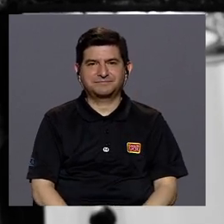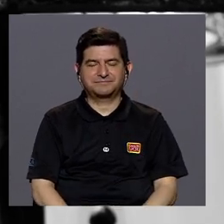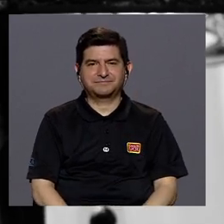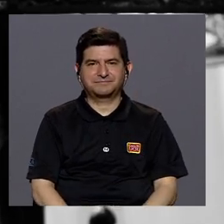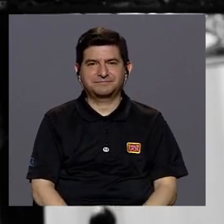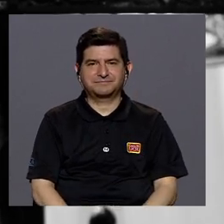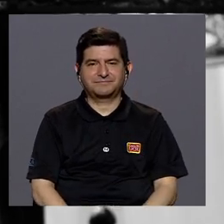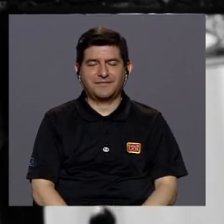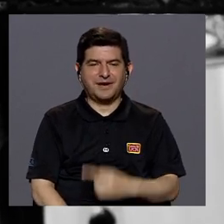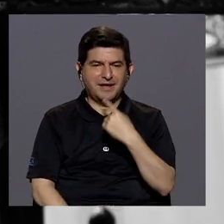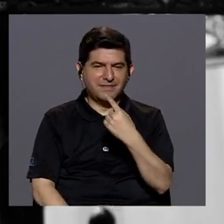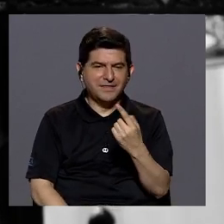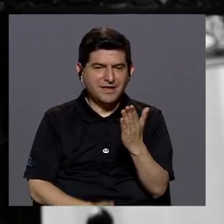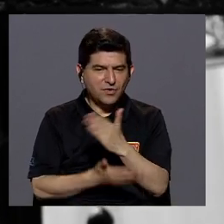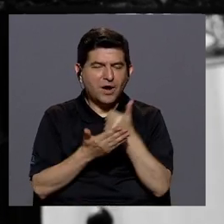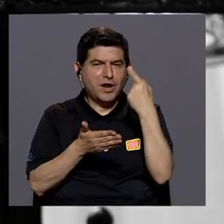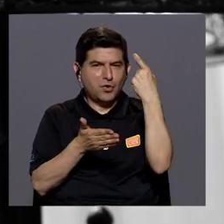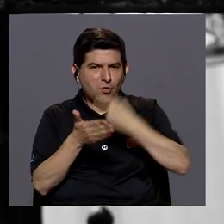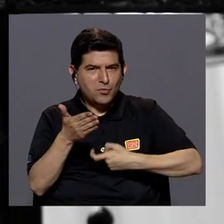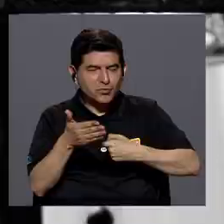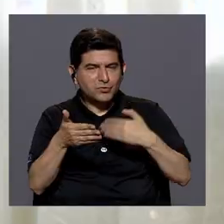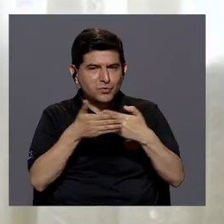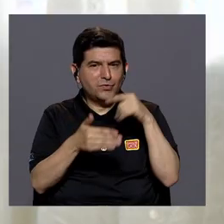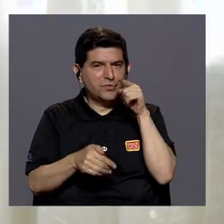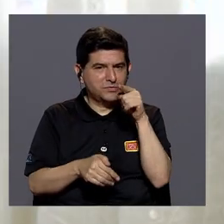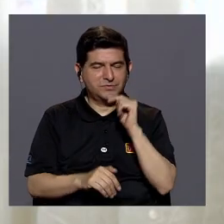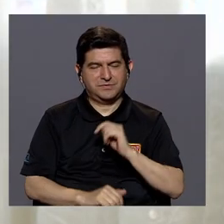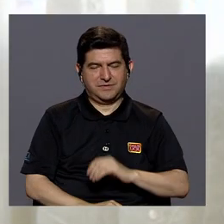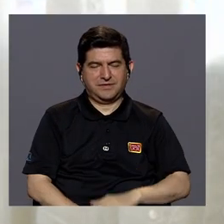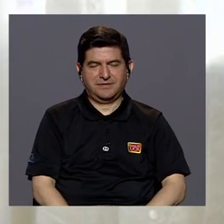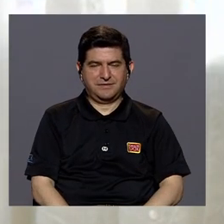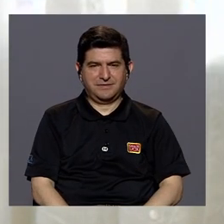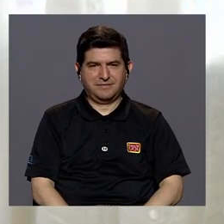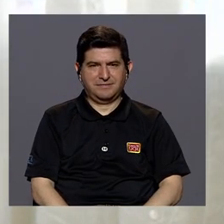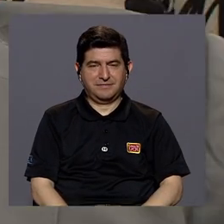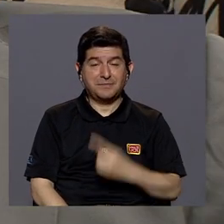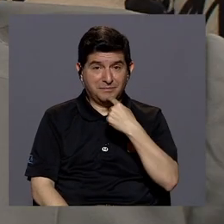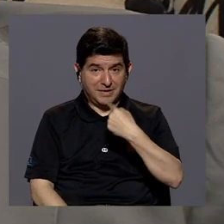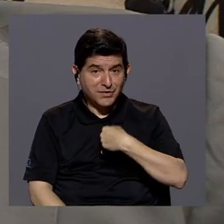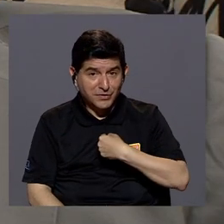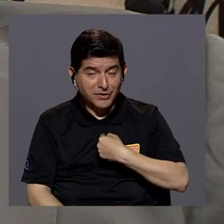Me dijo algo muy duro, muy recientemente usted, que